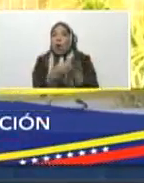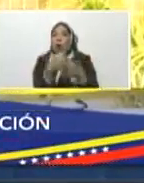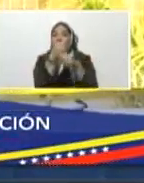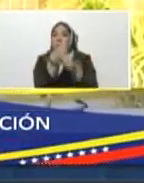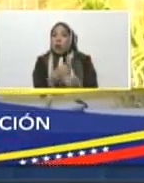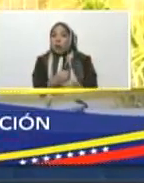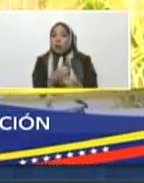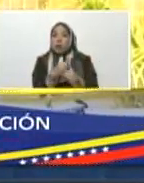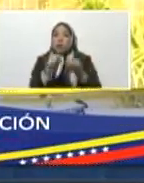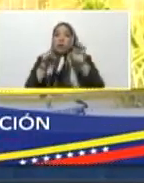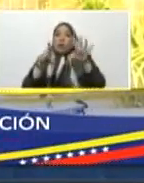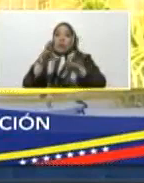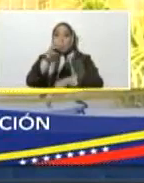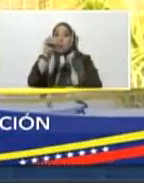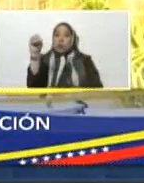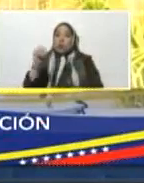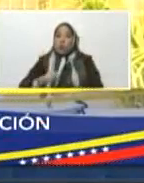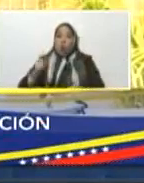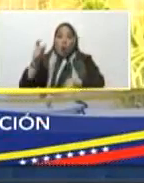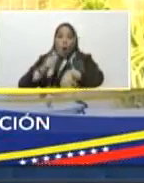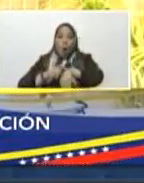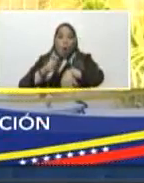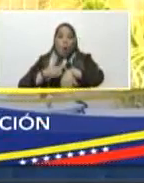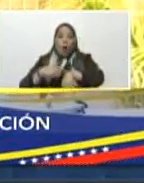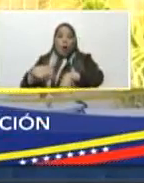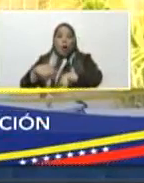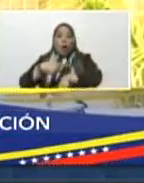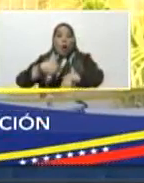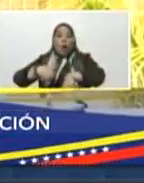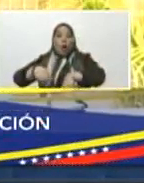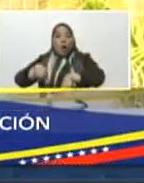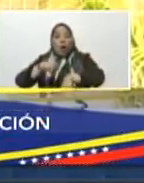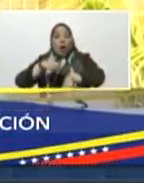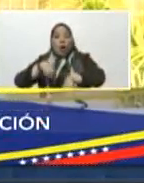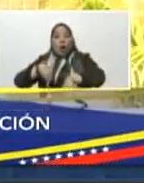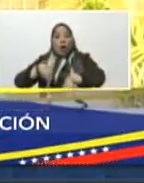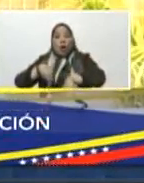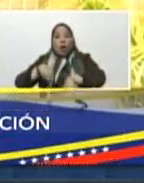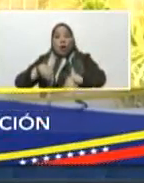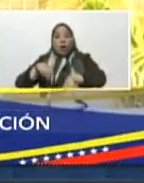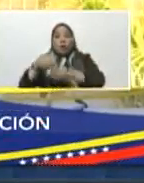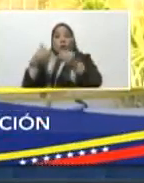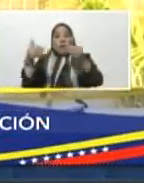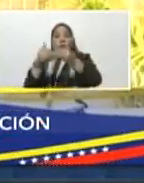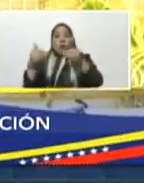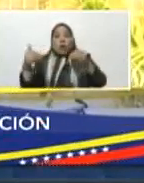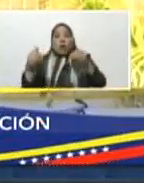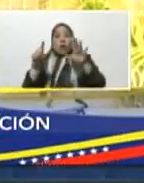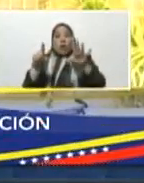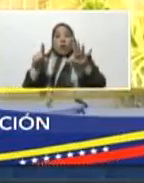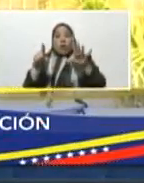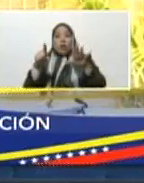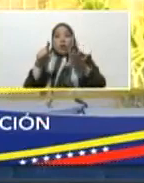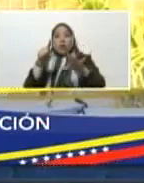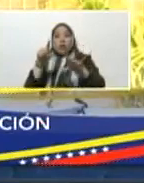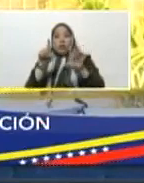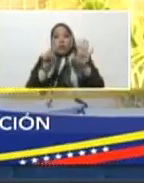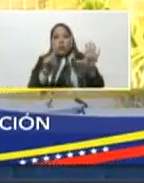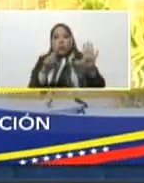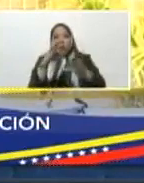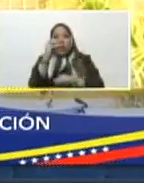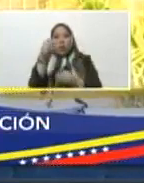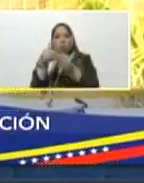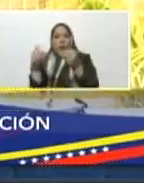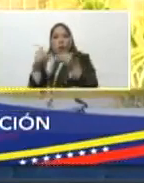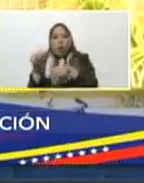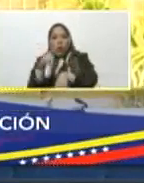cobra $60 la hora. Y él multiplicó 60 horas,